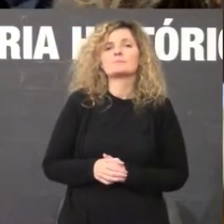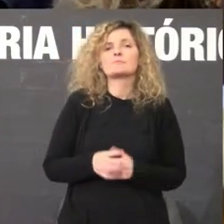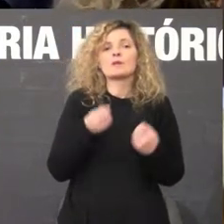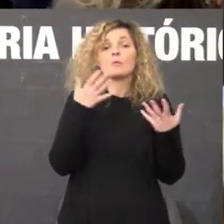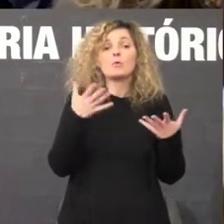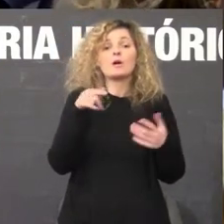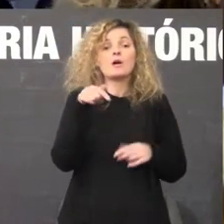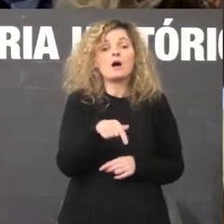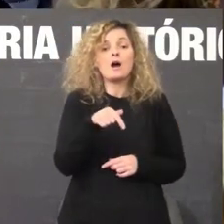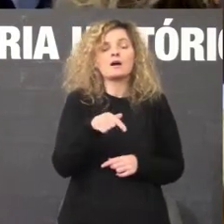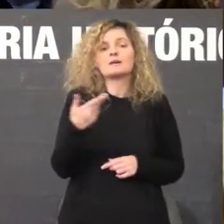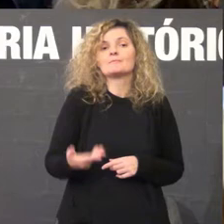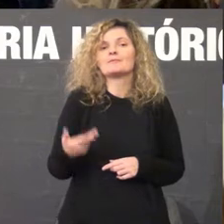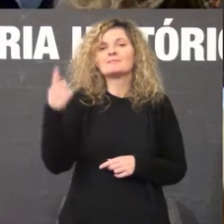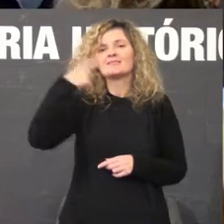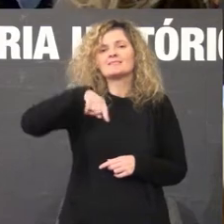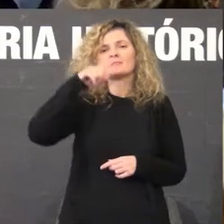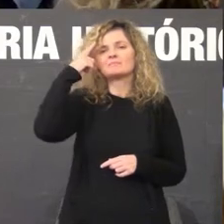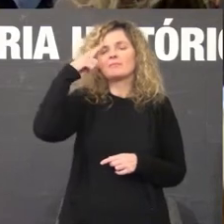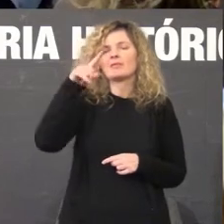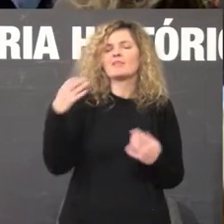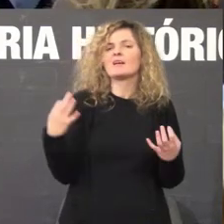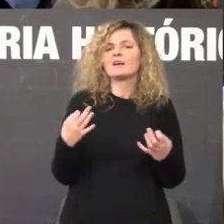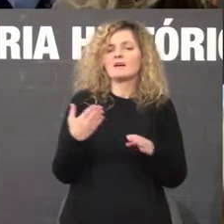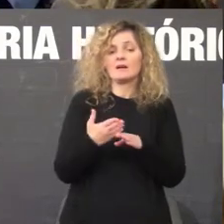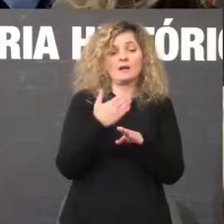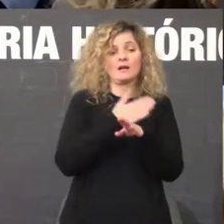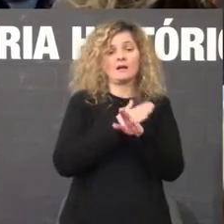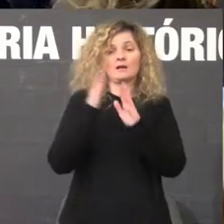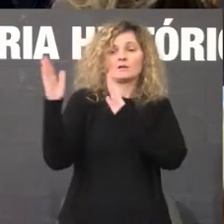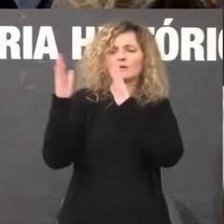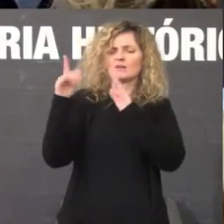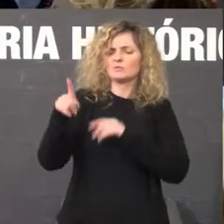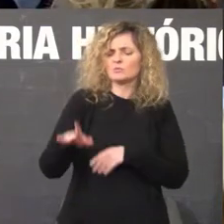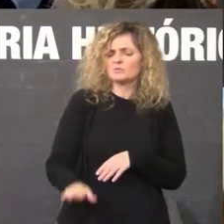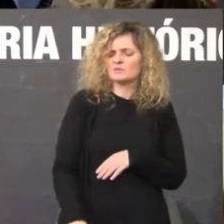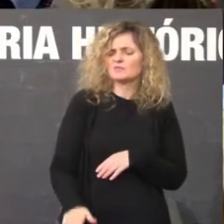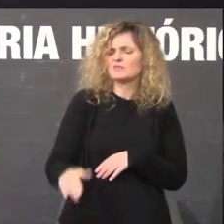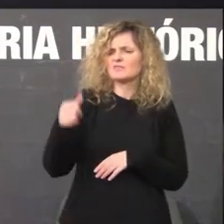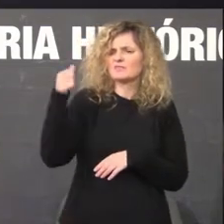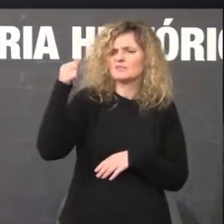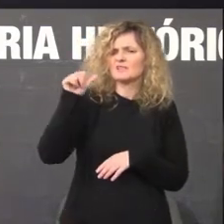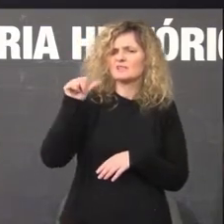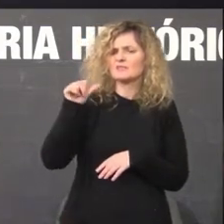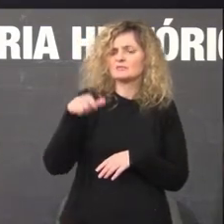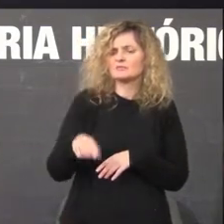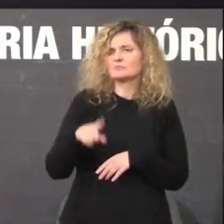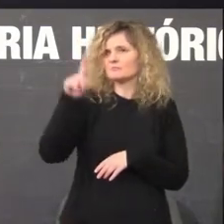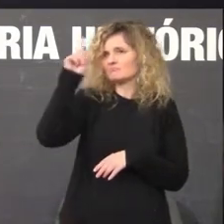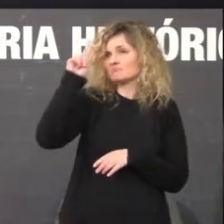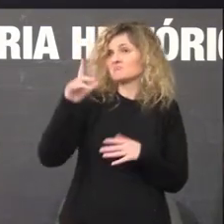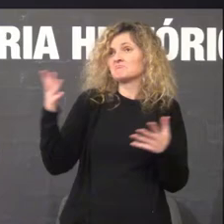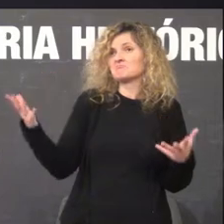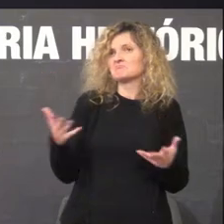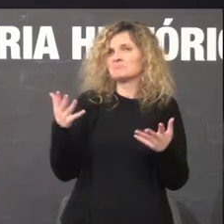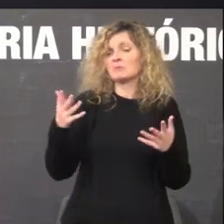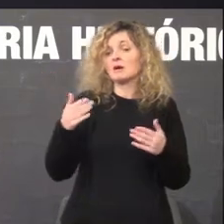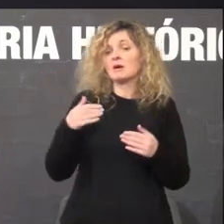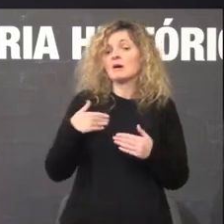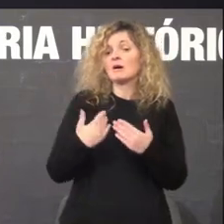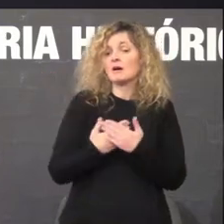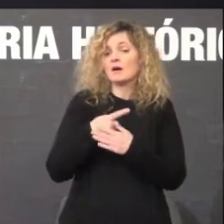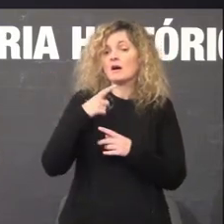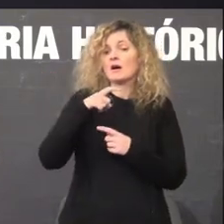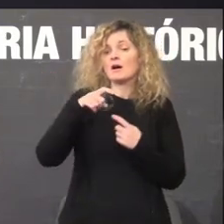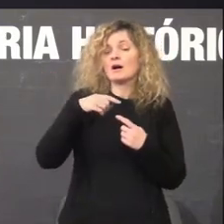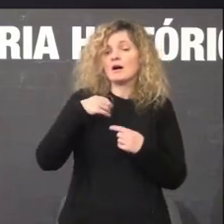Bueno, ahí es importante saber que en ese momento es un niño que no sabe muchas cosas, pero que con el paso de los